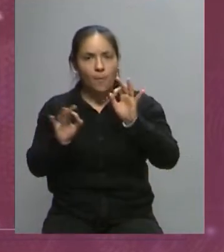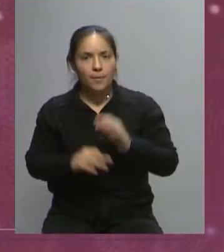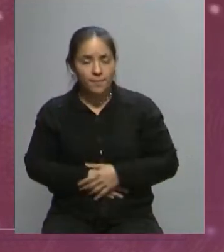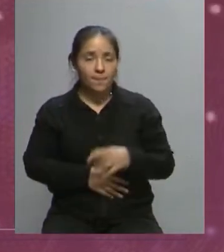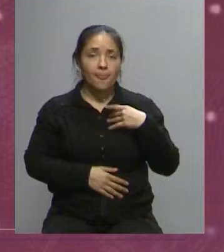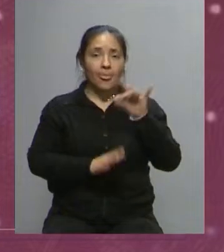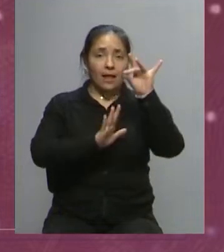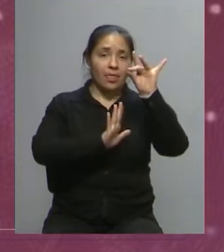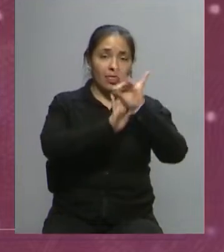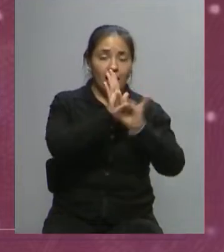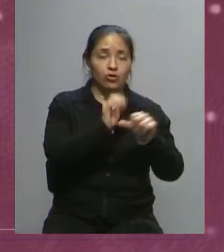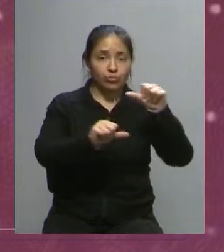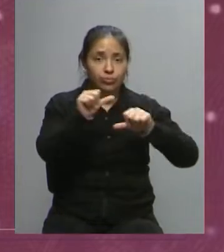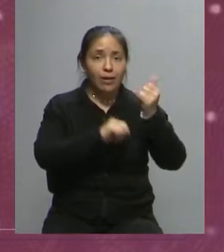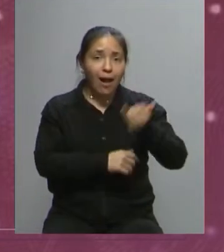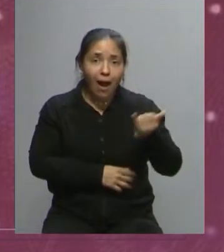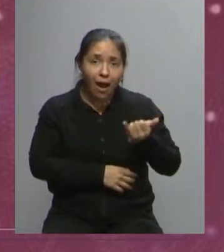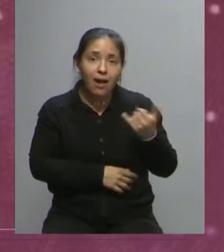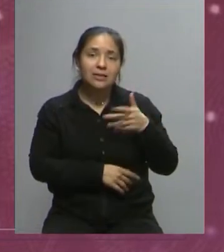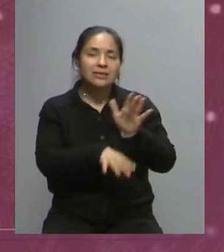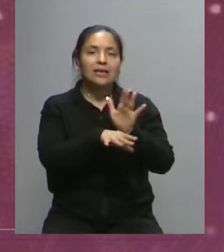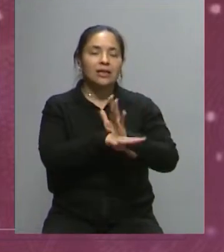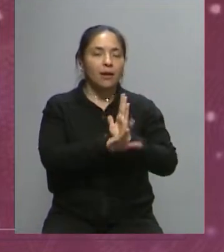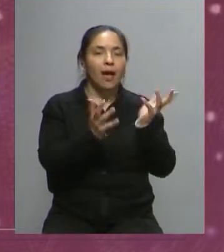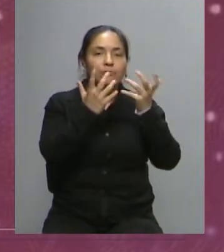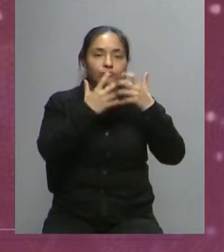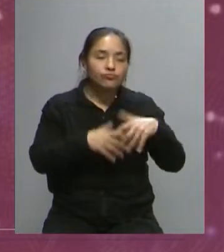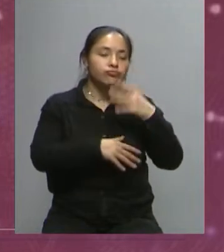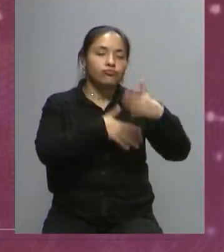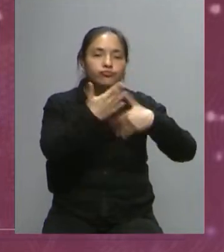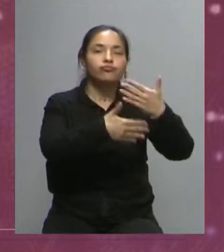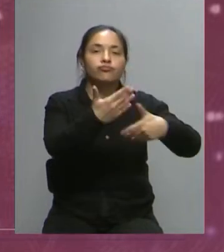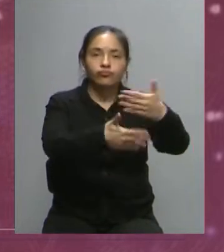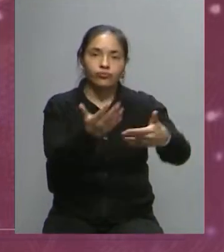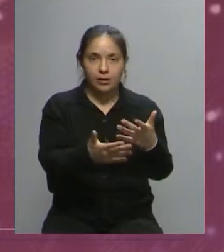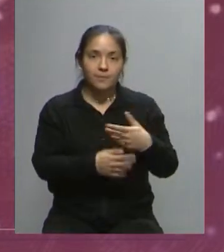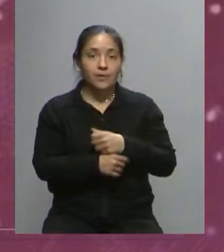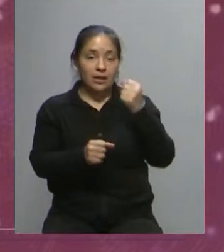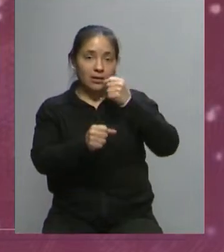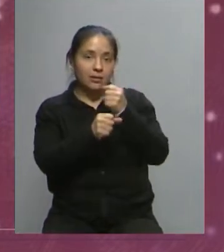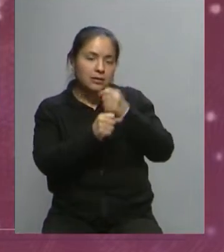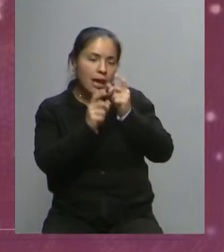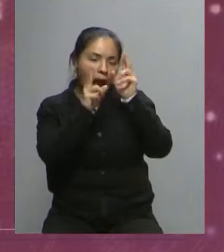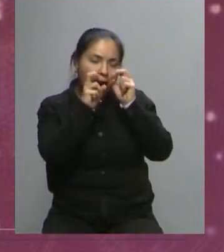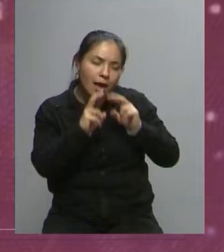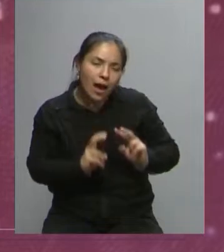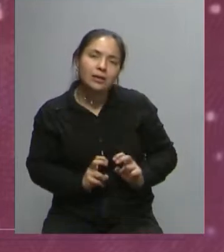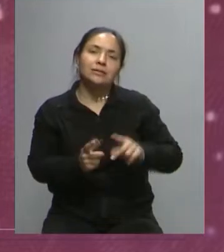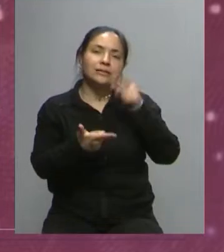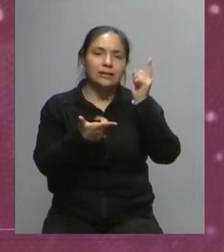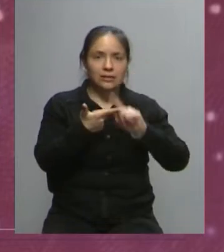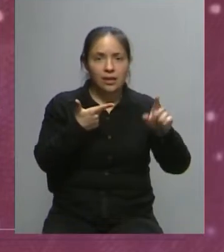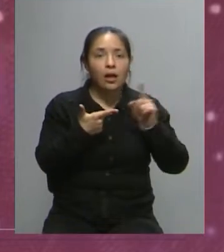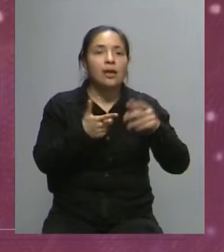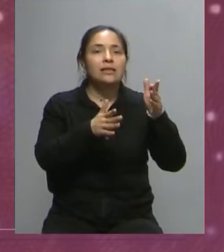las modas pasajeras, es un proceso integrador que, valga la redundancia, integra el tratamiento analítico de los datos, las cuestiones